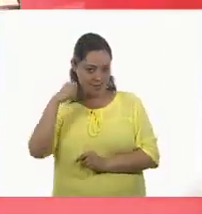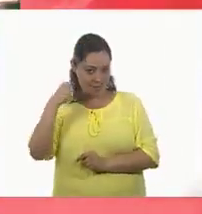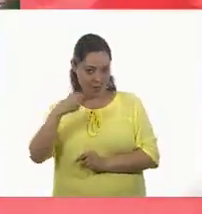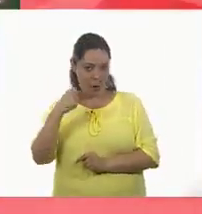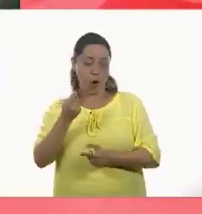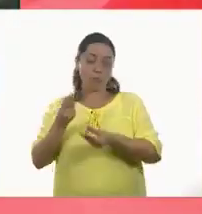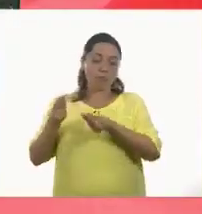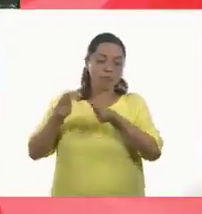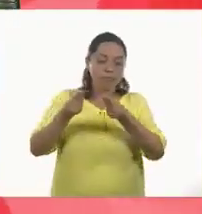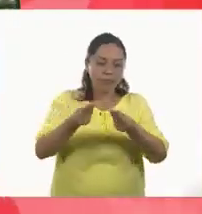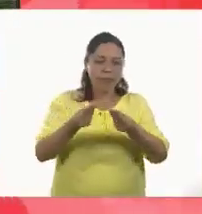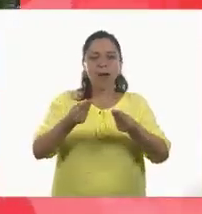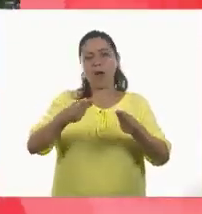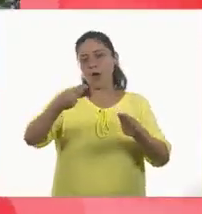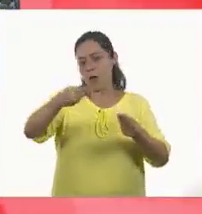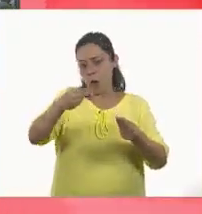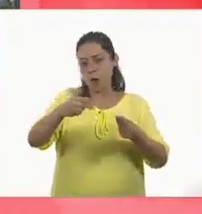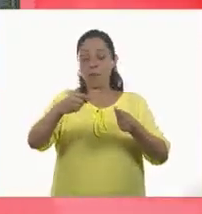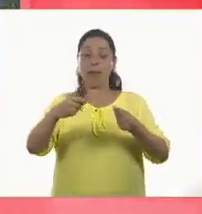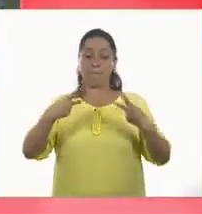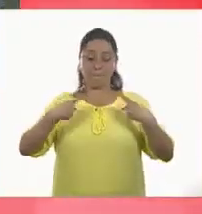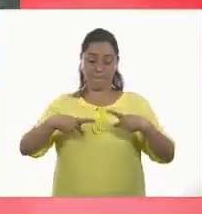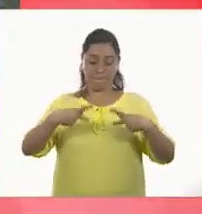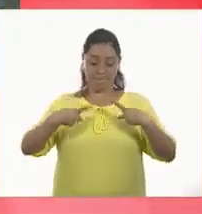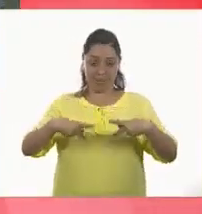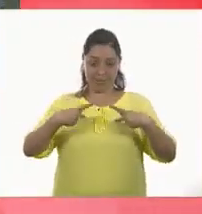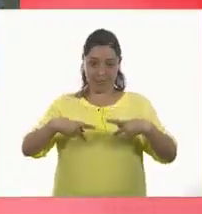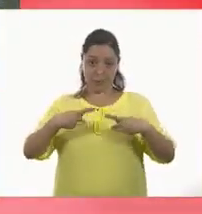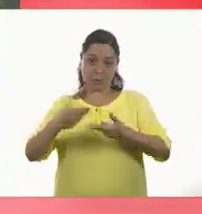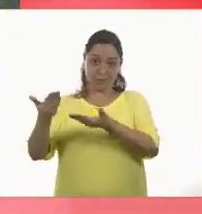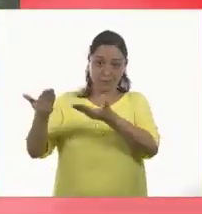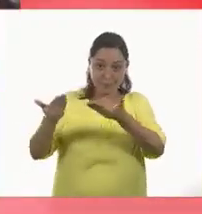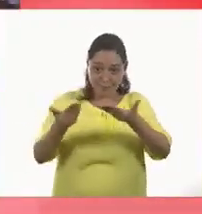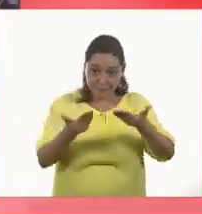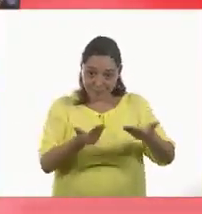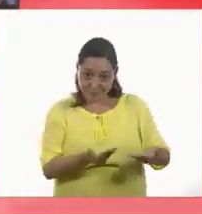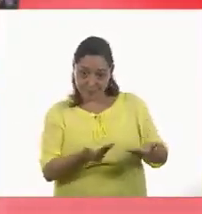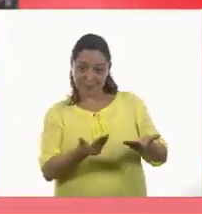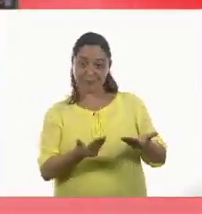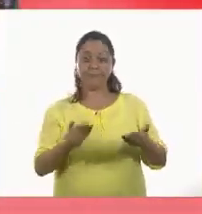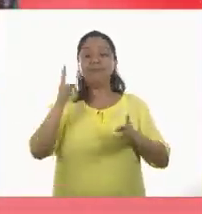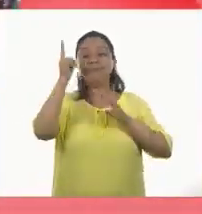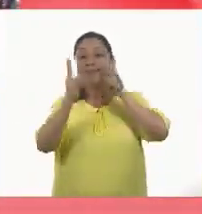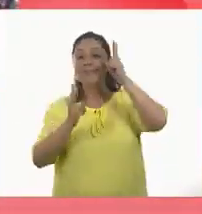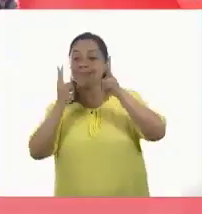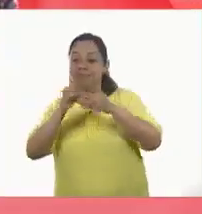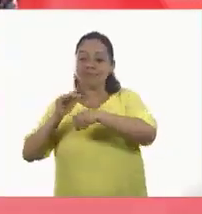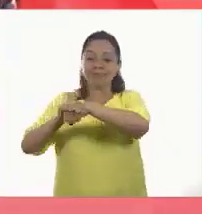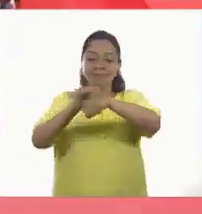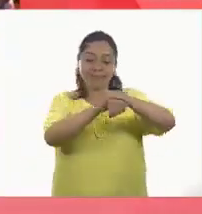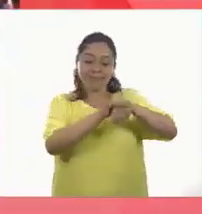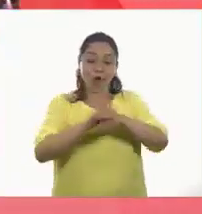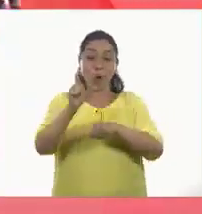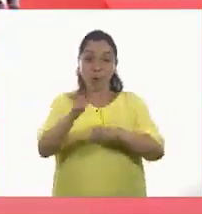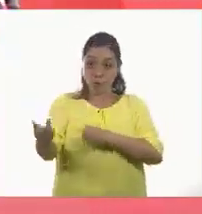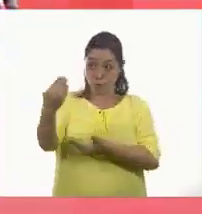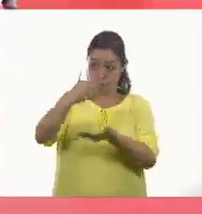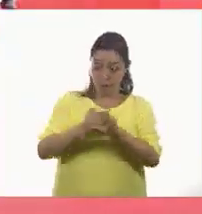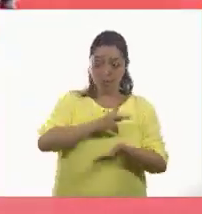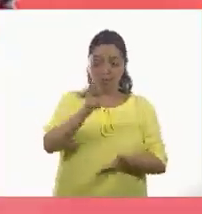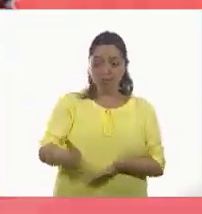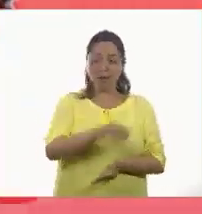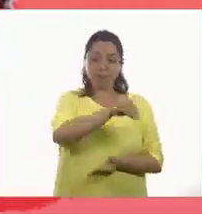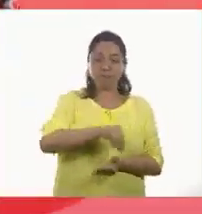adiú, de tus anfitriones que un vamos en ca, para seguir las visitas amigas cuando puebleas. Junto a